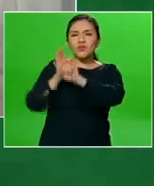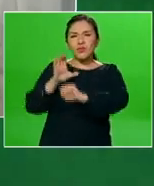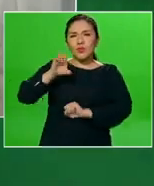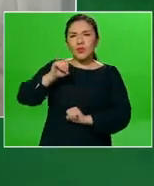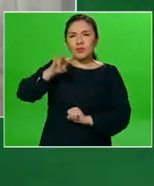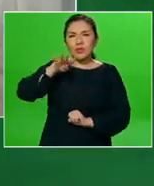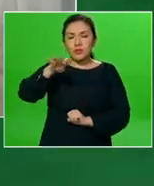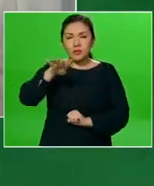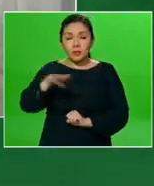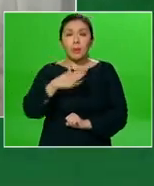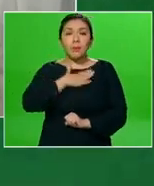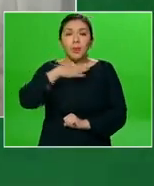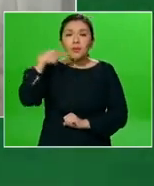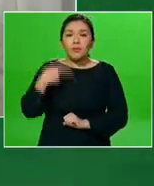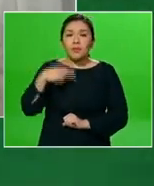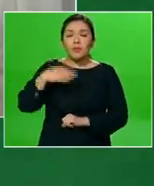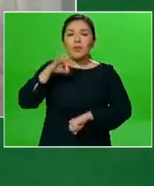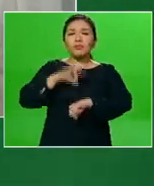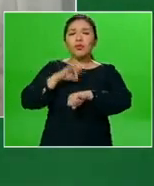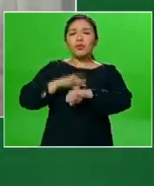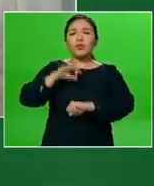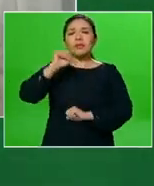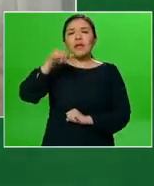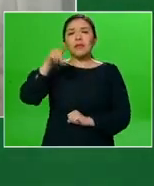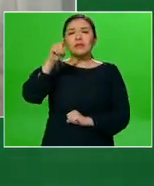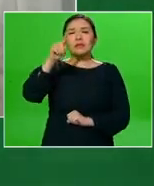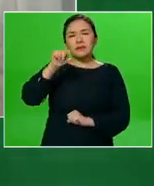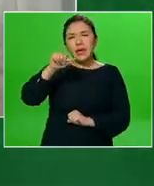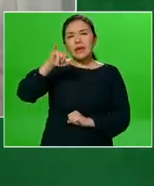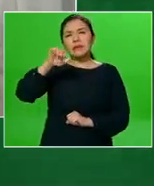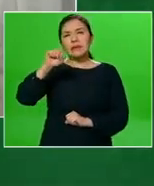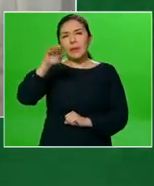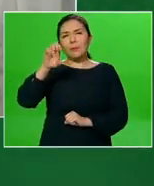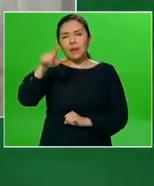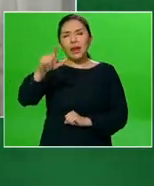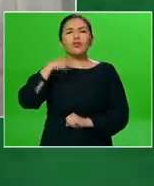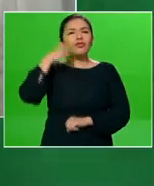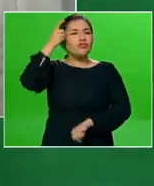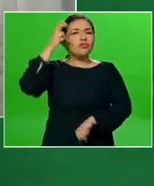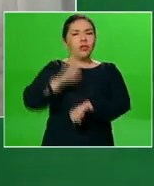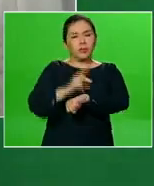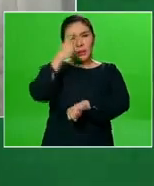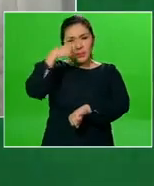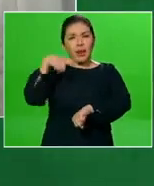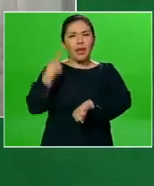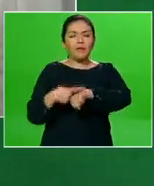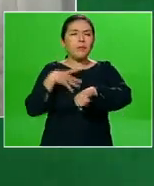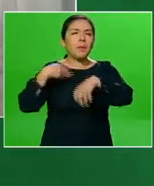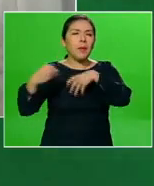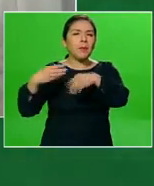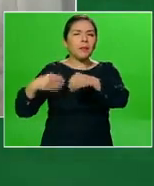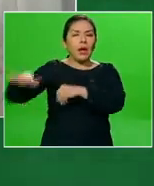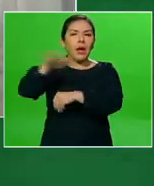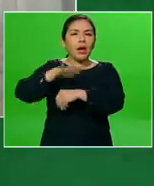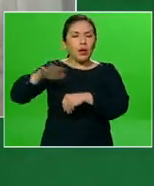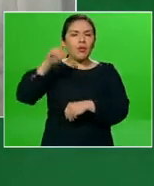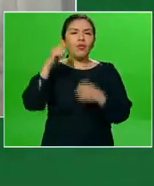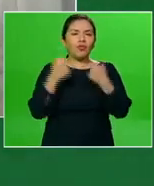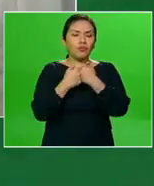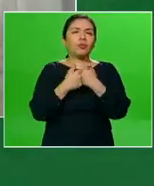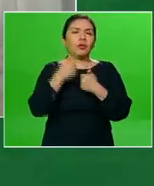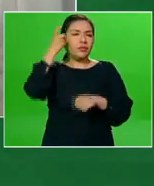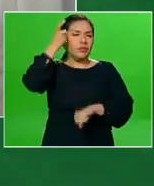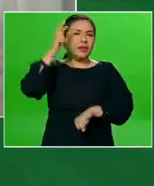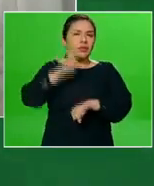su servidora doctora santa elisabeth zevallos lizeaga directora de vigilancia tecnológica de enfermedades transmisibles de la